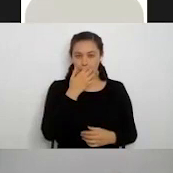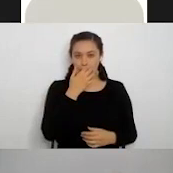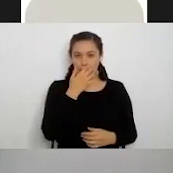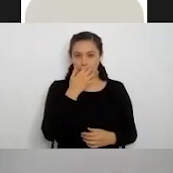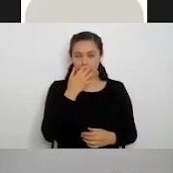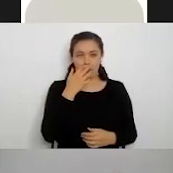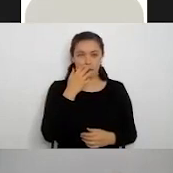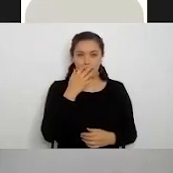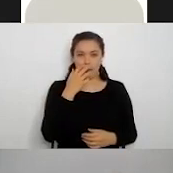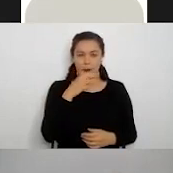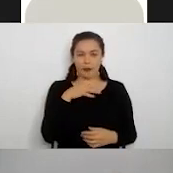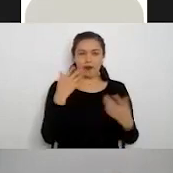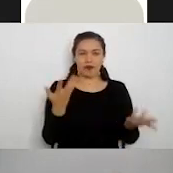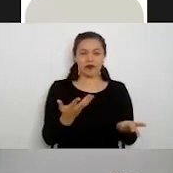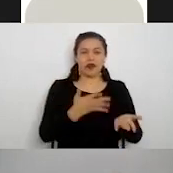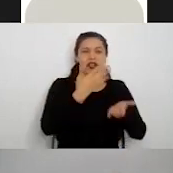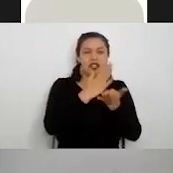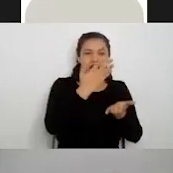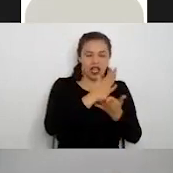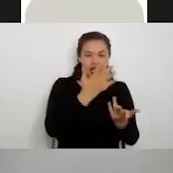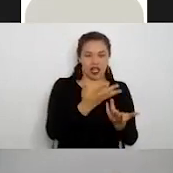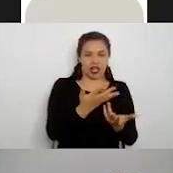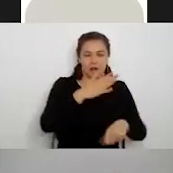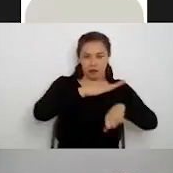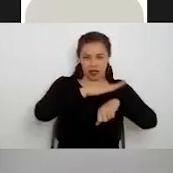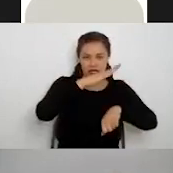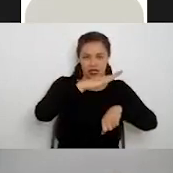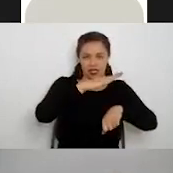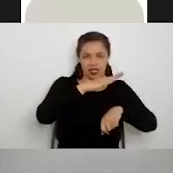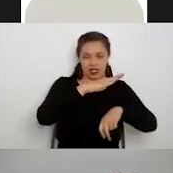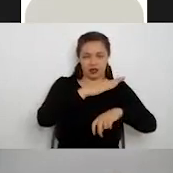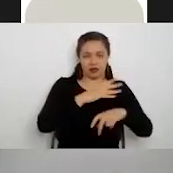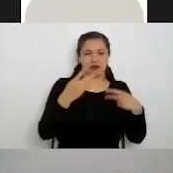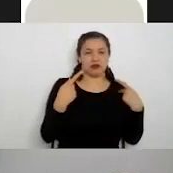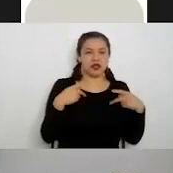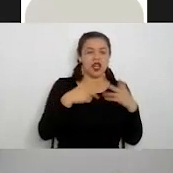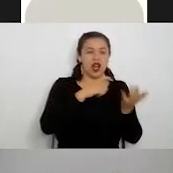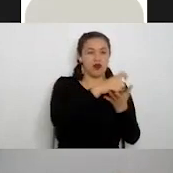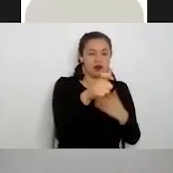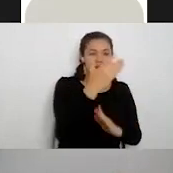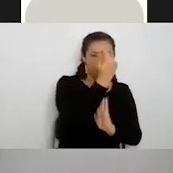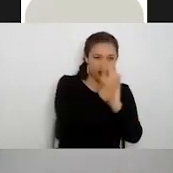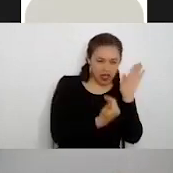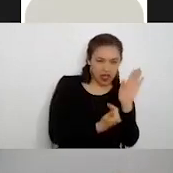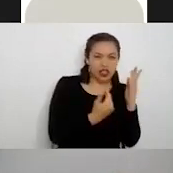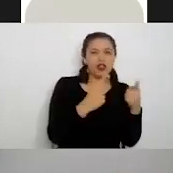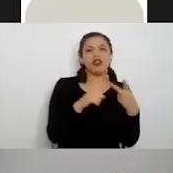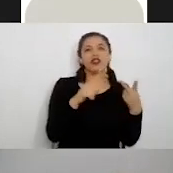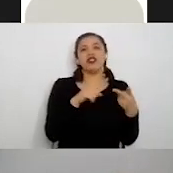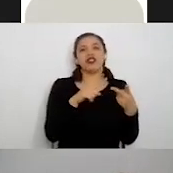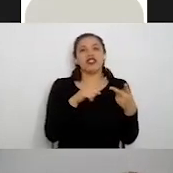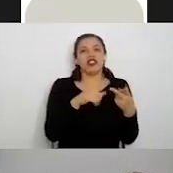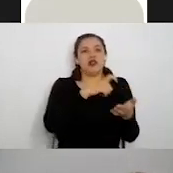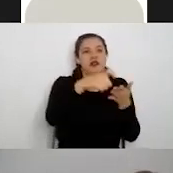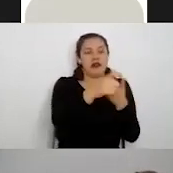generan menos consumo, que la gente esté menos dispuesta a endeudarse, ¿no? En México el